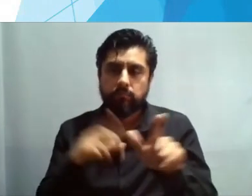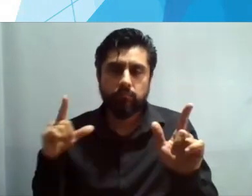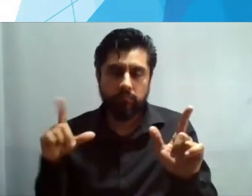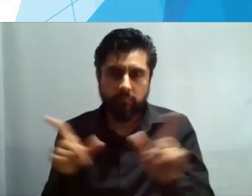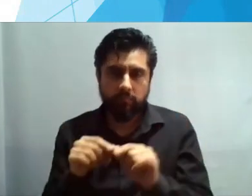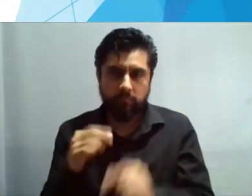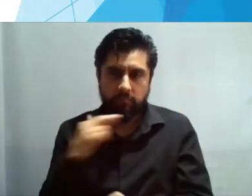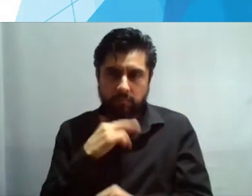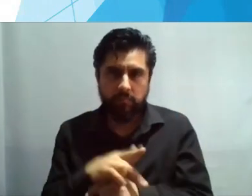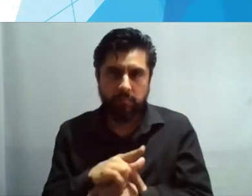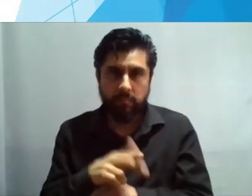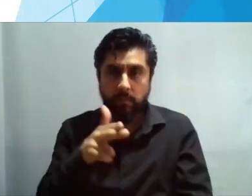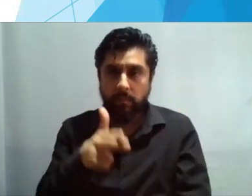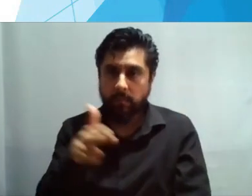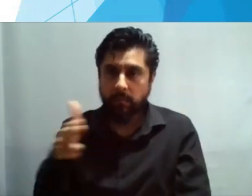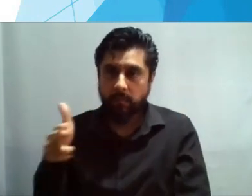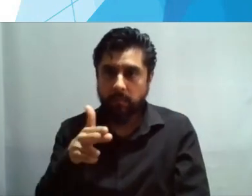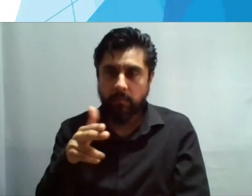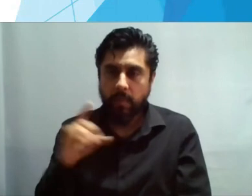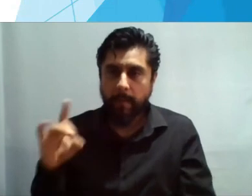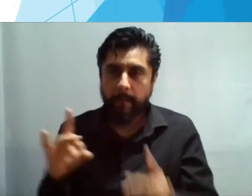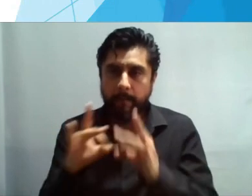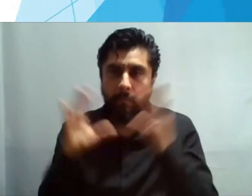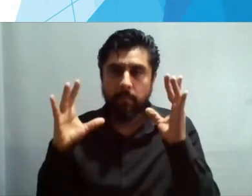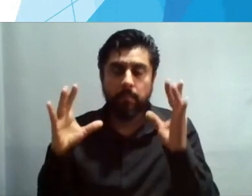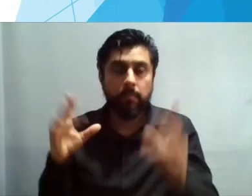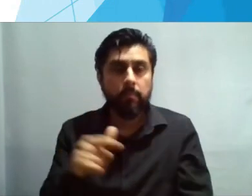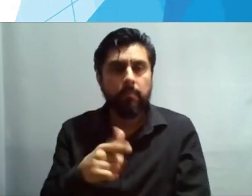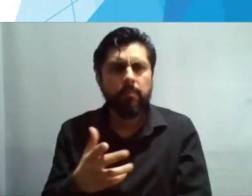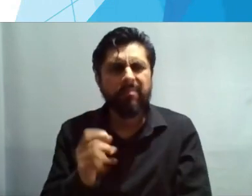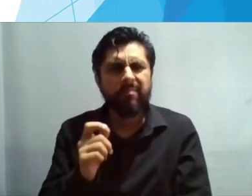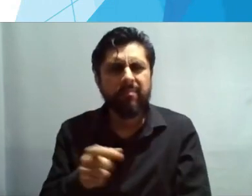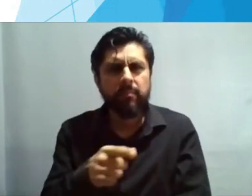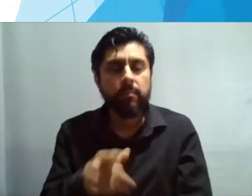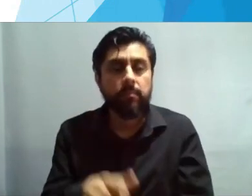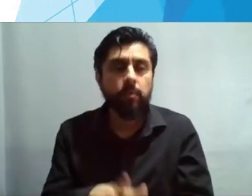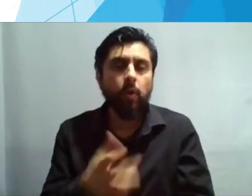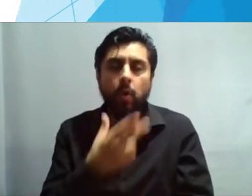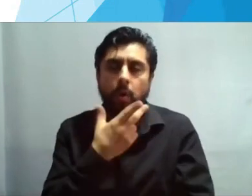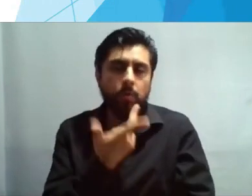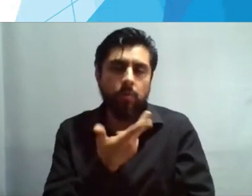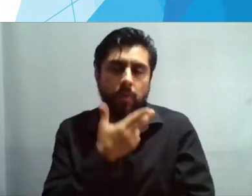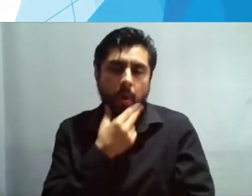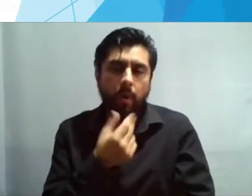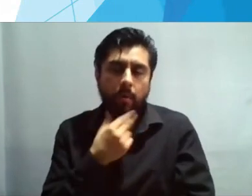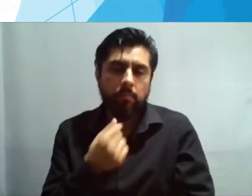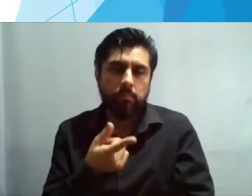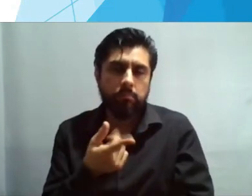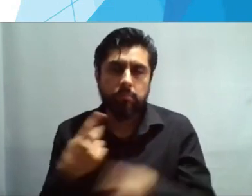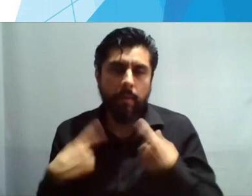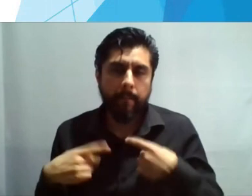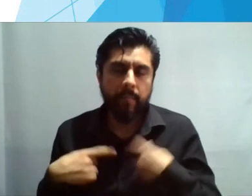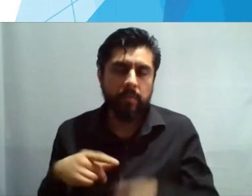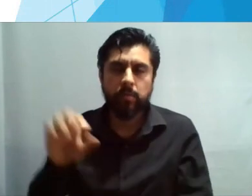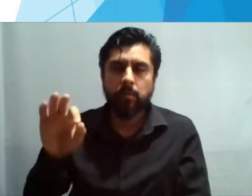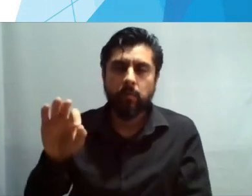llama hipoacusia súbita. En este caso simulado es una persona de 45 años, es joven, que